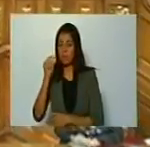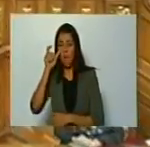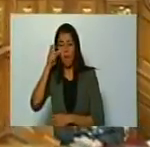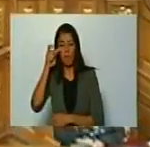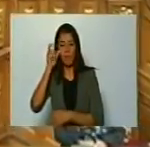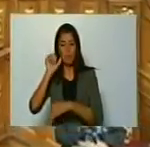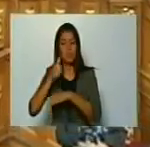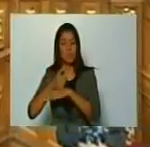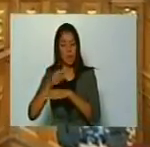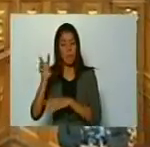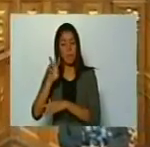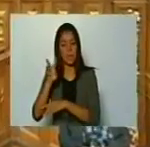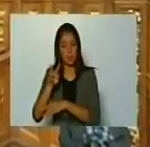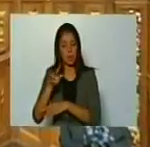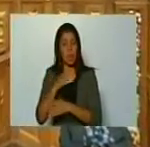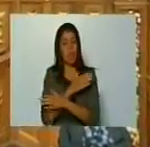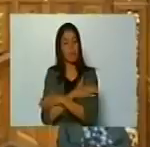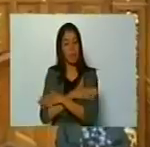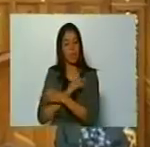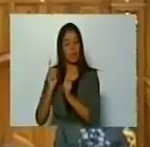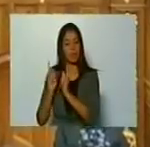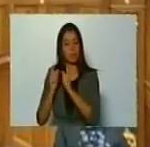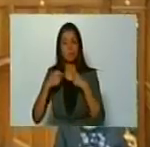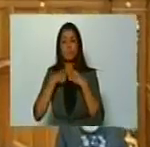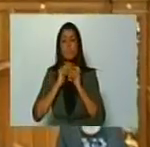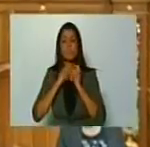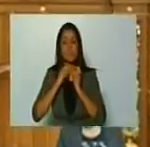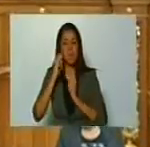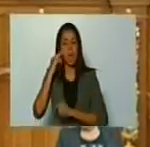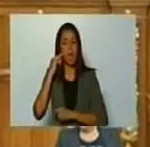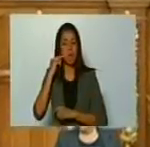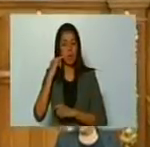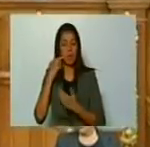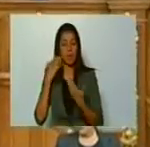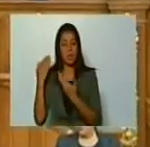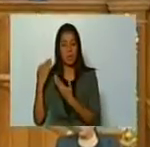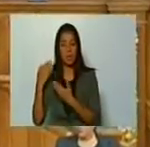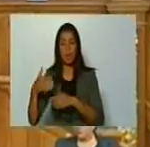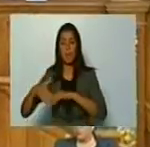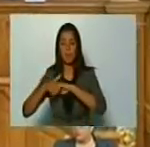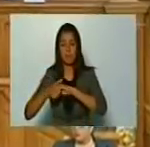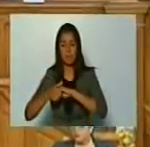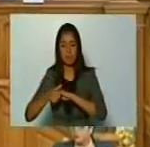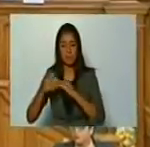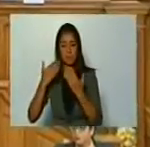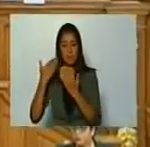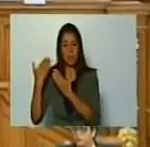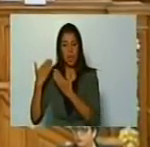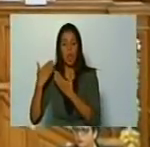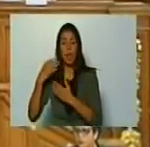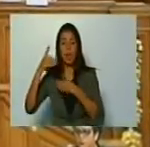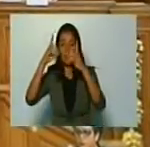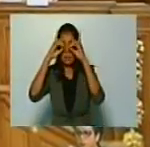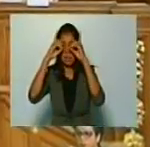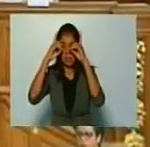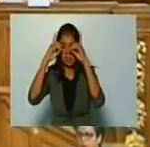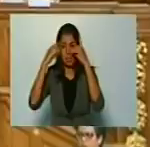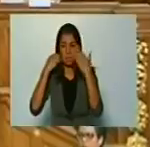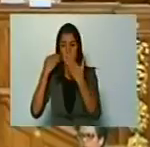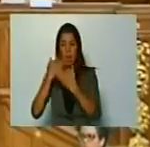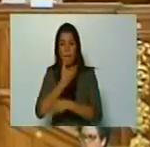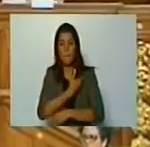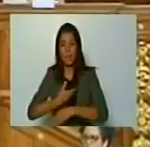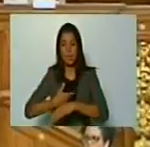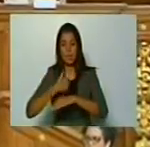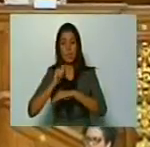supuesto, saludando al primer vicepresidente, Aristóbulos Turis, y por supuesto, estrechando la mano también a la presidenta de la